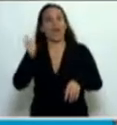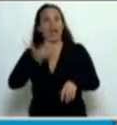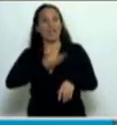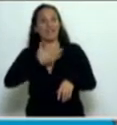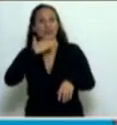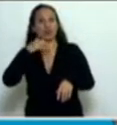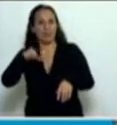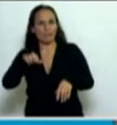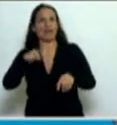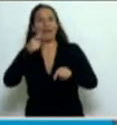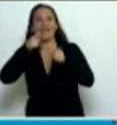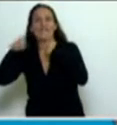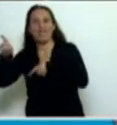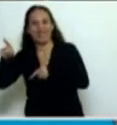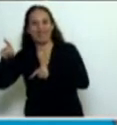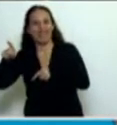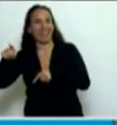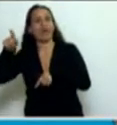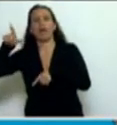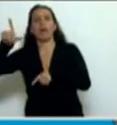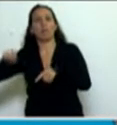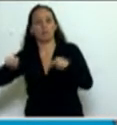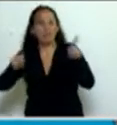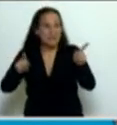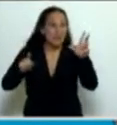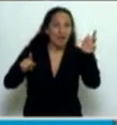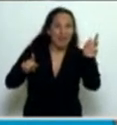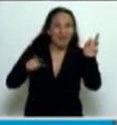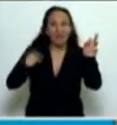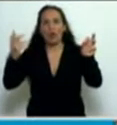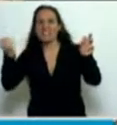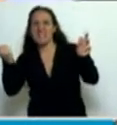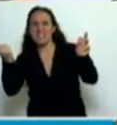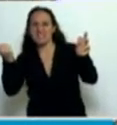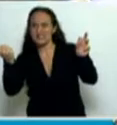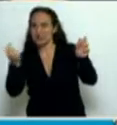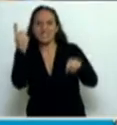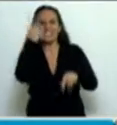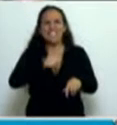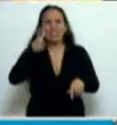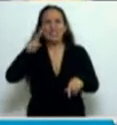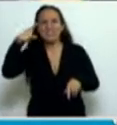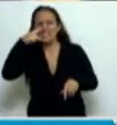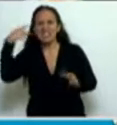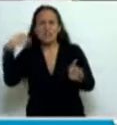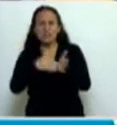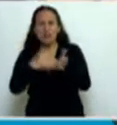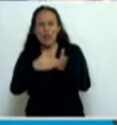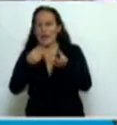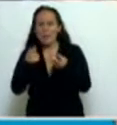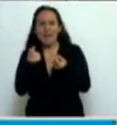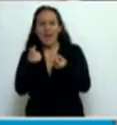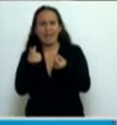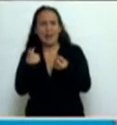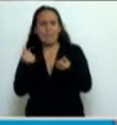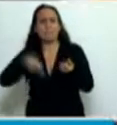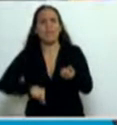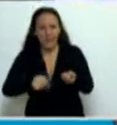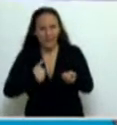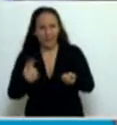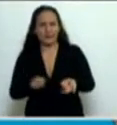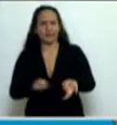ejemplos, por ejemplo, una venta de acciones del Grupo Clarín, que cuando las vende a un peso de 30 pesos la